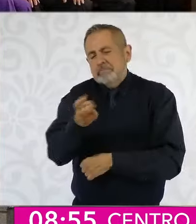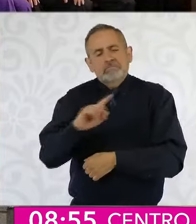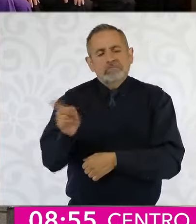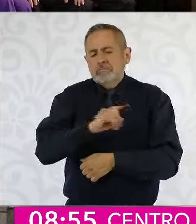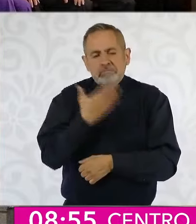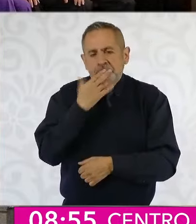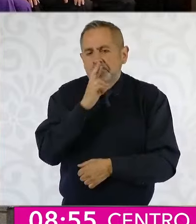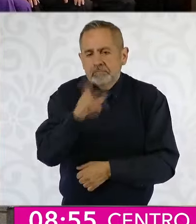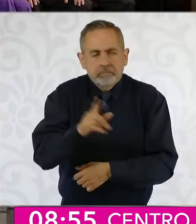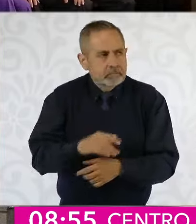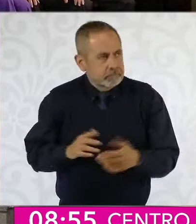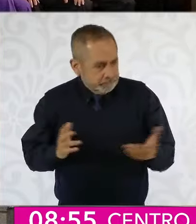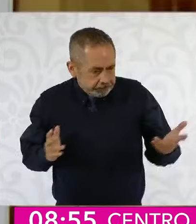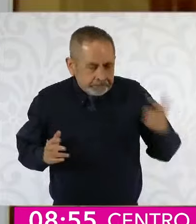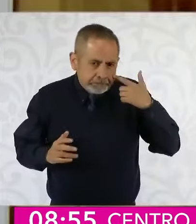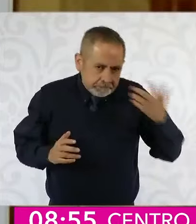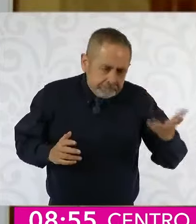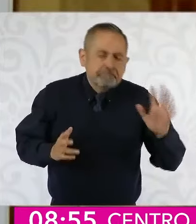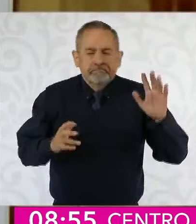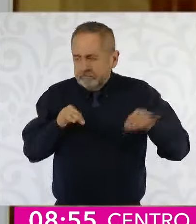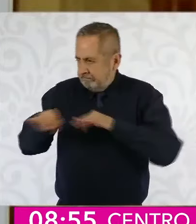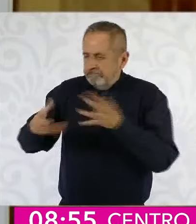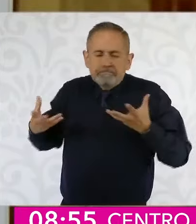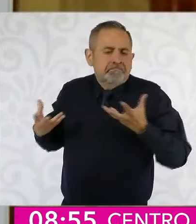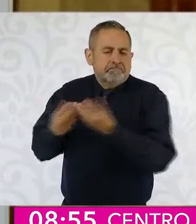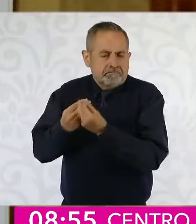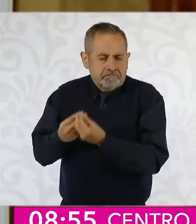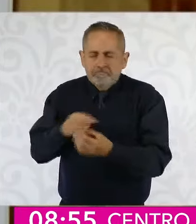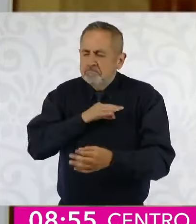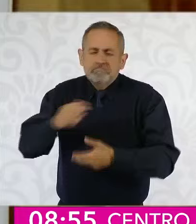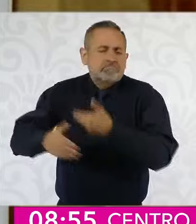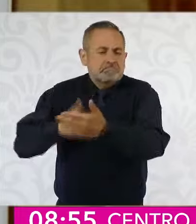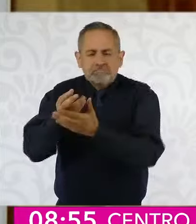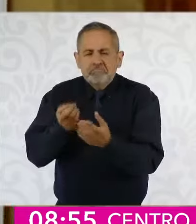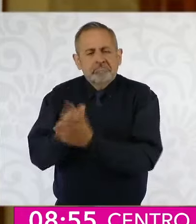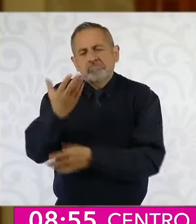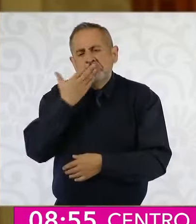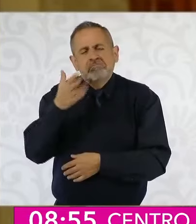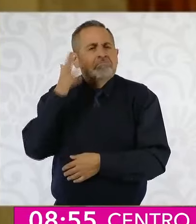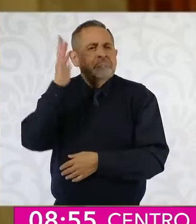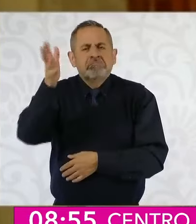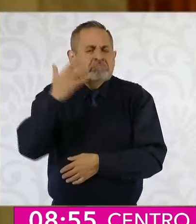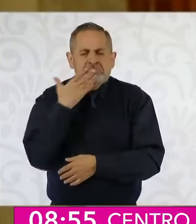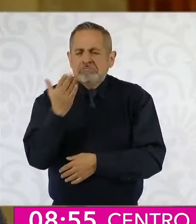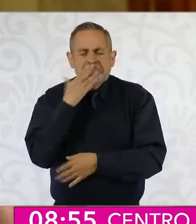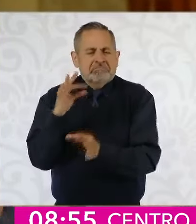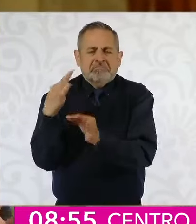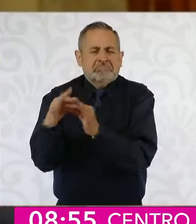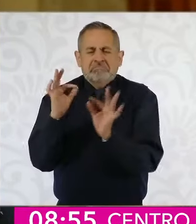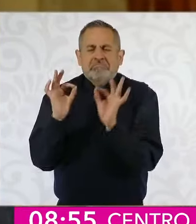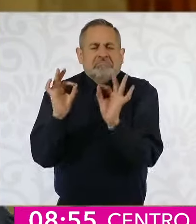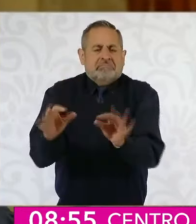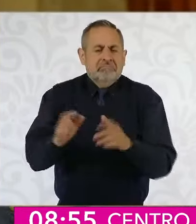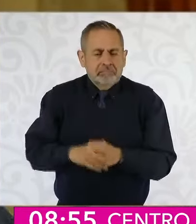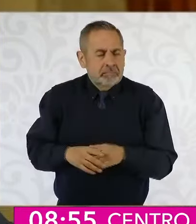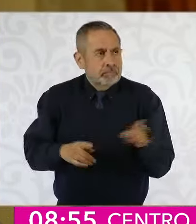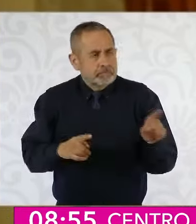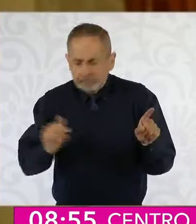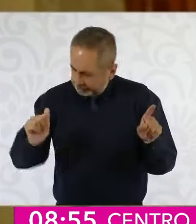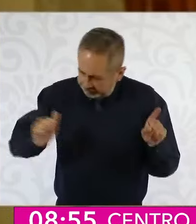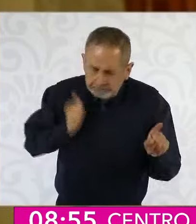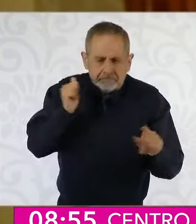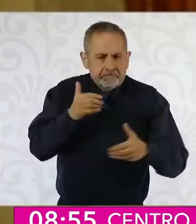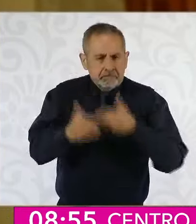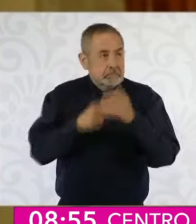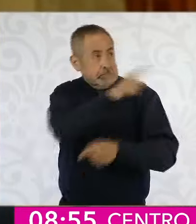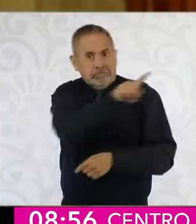respuesta. Entonces, estamos todos trabajando en eso y creo que vamos a poder salir adelante y vamos a poder sacar un provecho